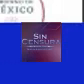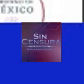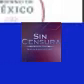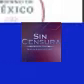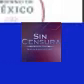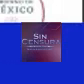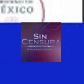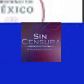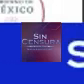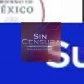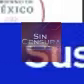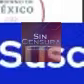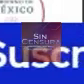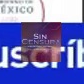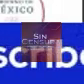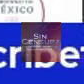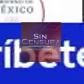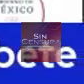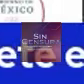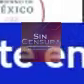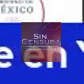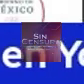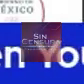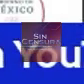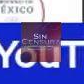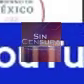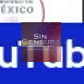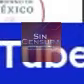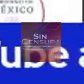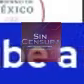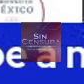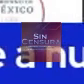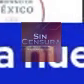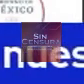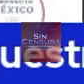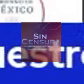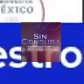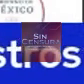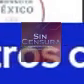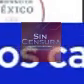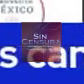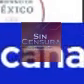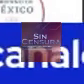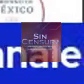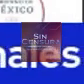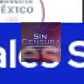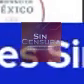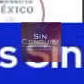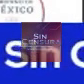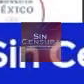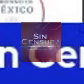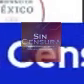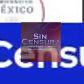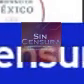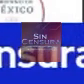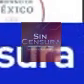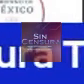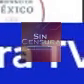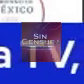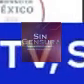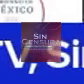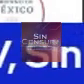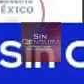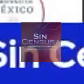incremento del 4% comparado con el 2022 y este año les va a llegar 7 mil 500 pesos a